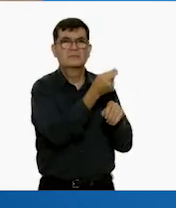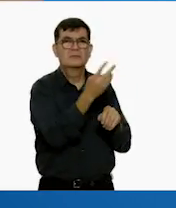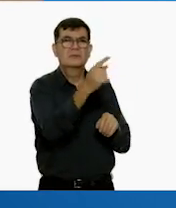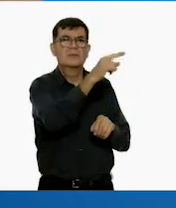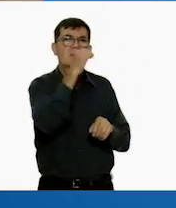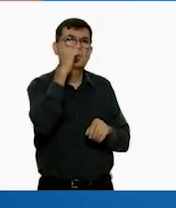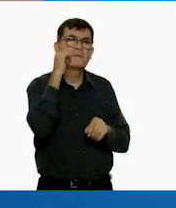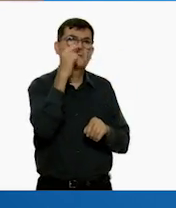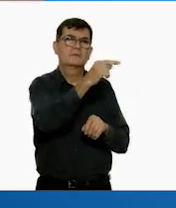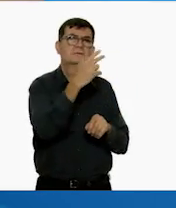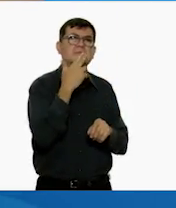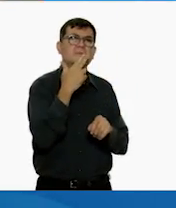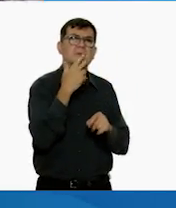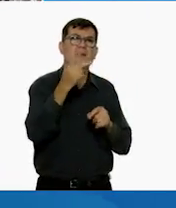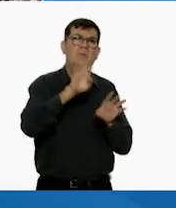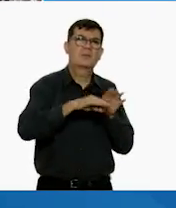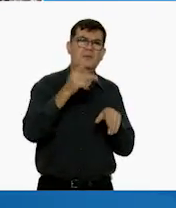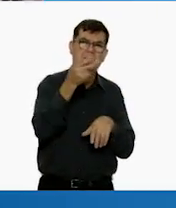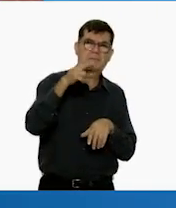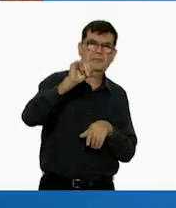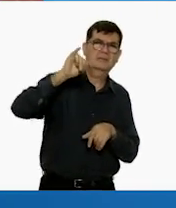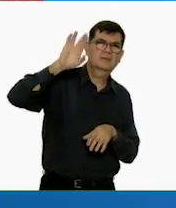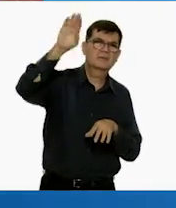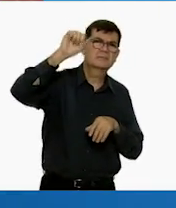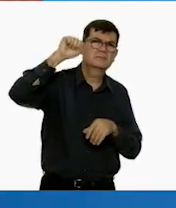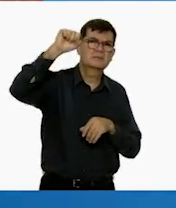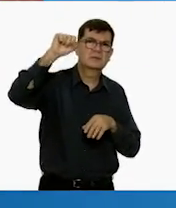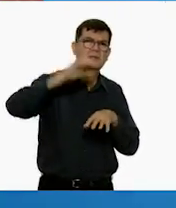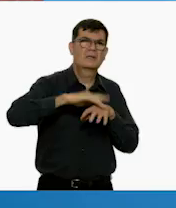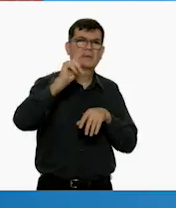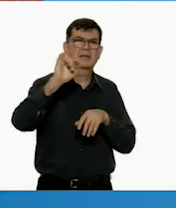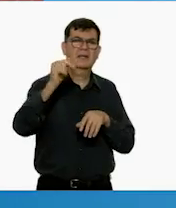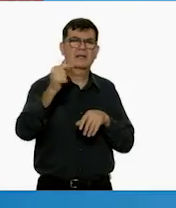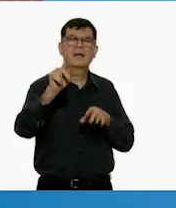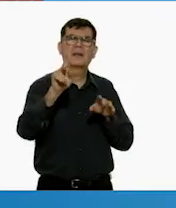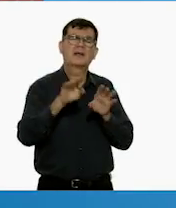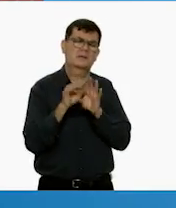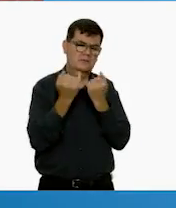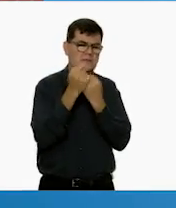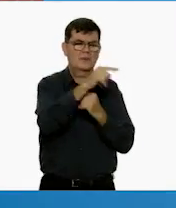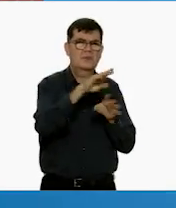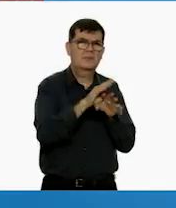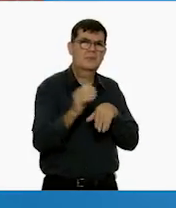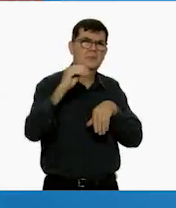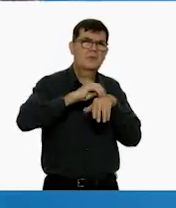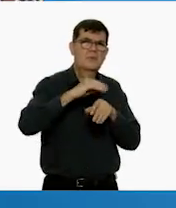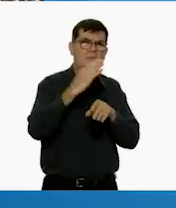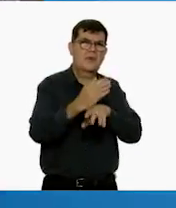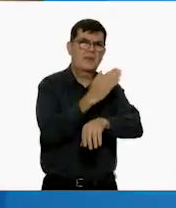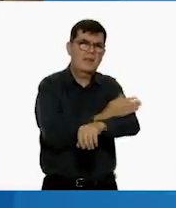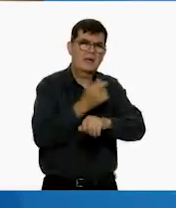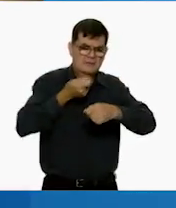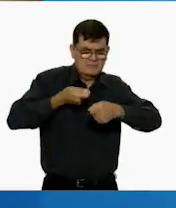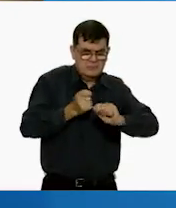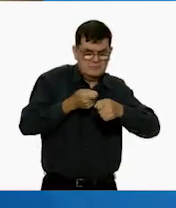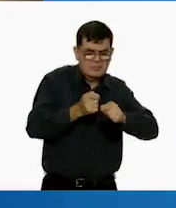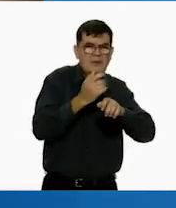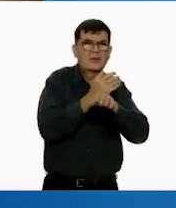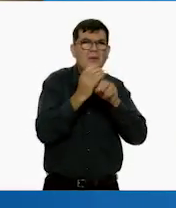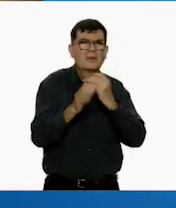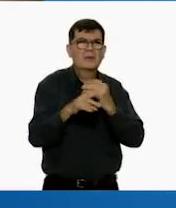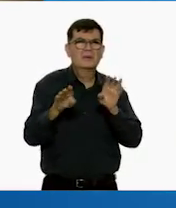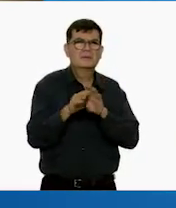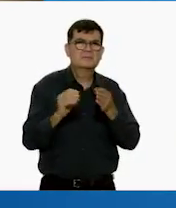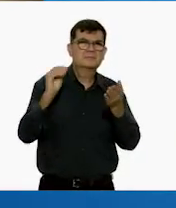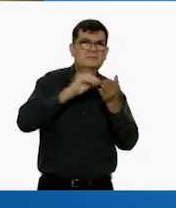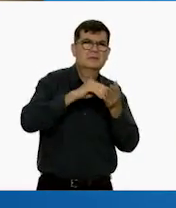Benito Juárez fue utilizada por el Prismo y sobre todo por el TGP, esta imagen como del grabado en madera tan nacional se vuelve un poco